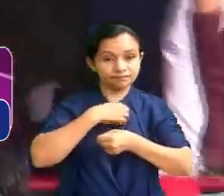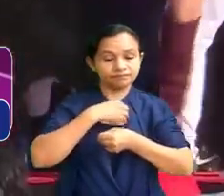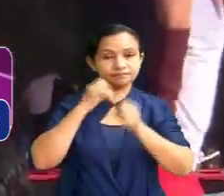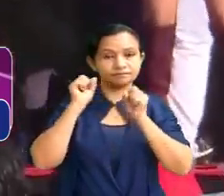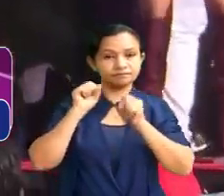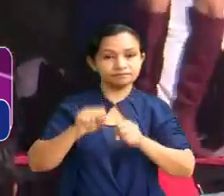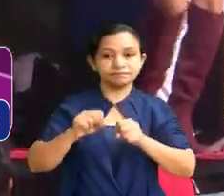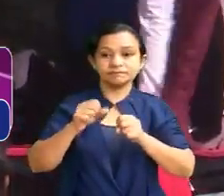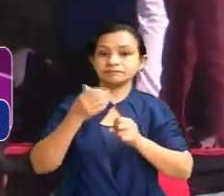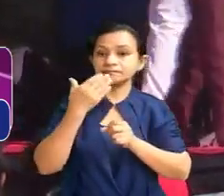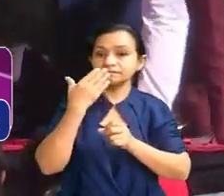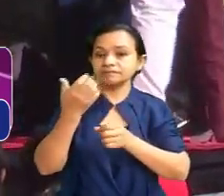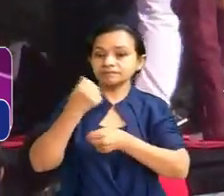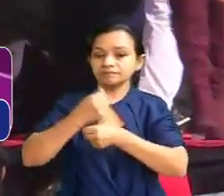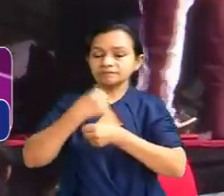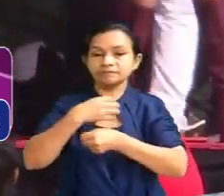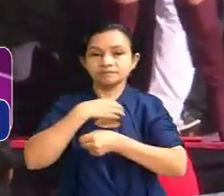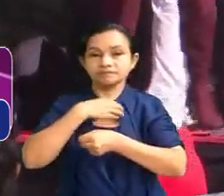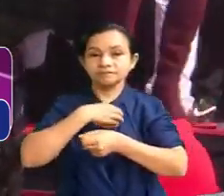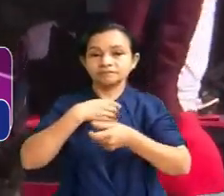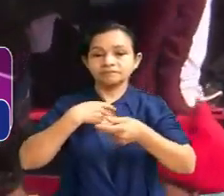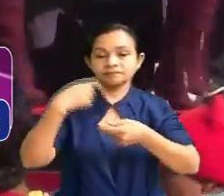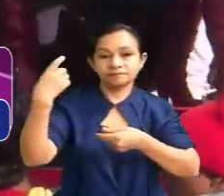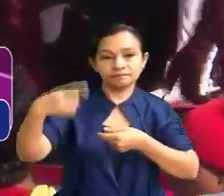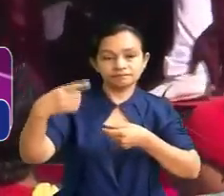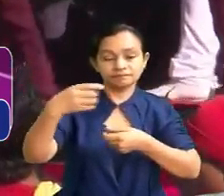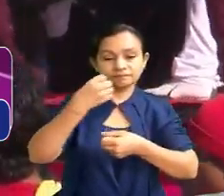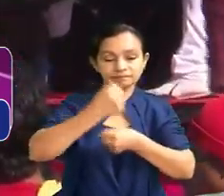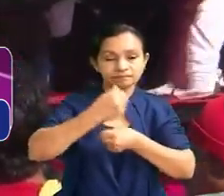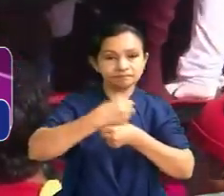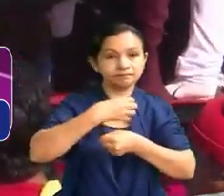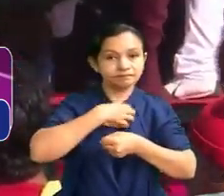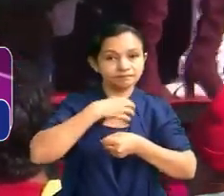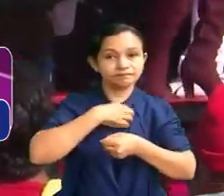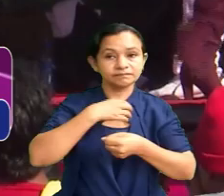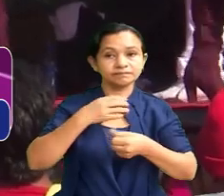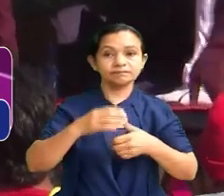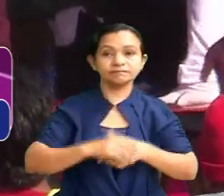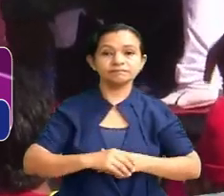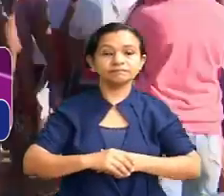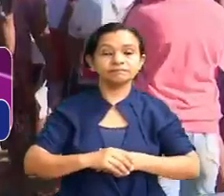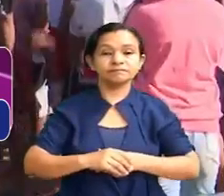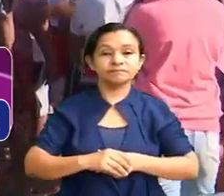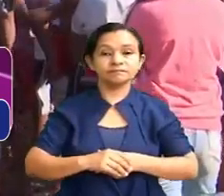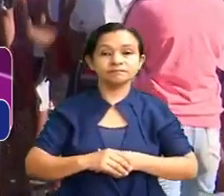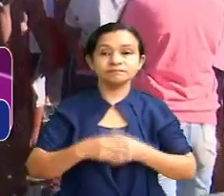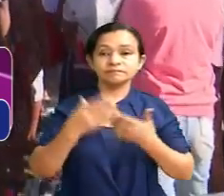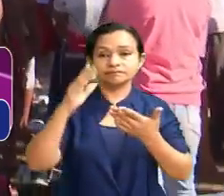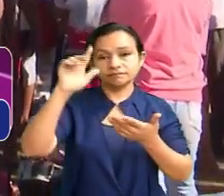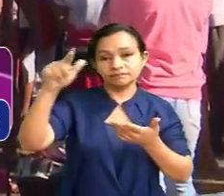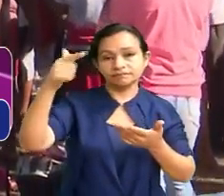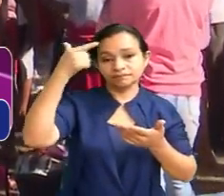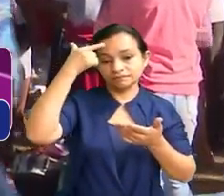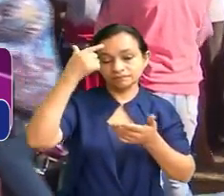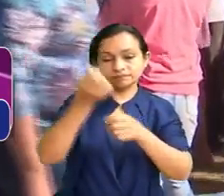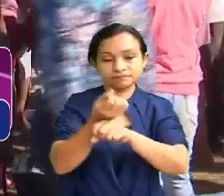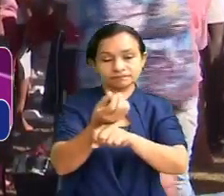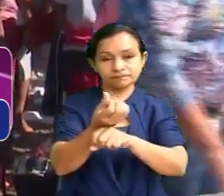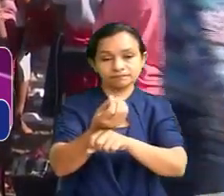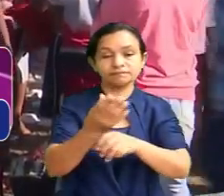oportunidad de trabajar tengan su derecho al trabajo pues garantizado restituido desde el gobierno y las alcaldías